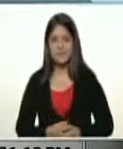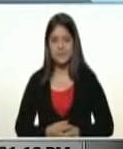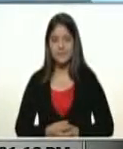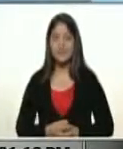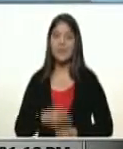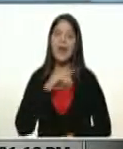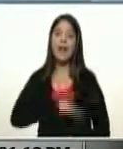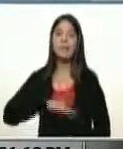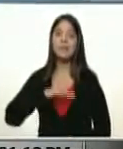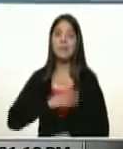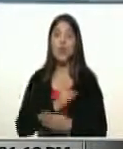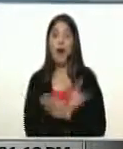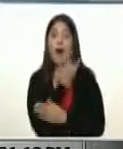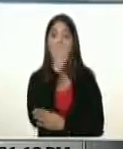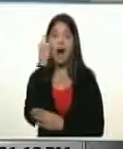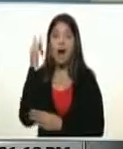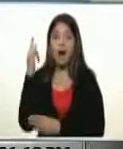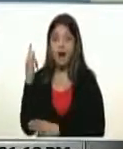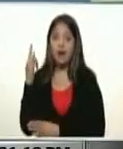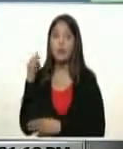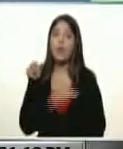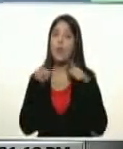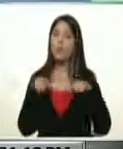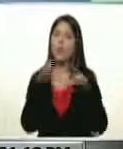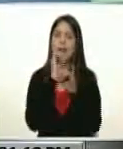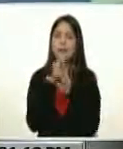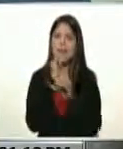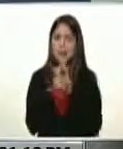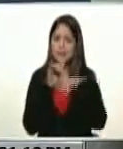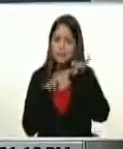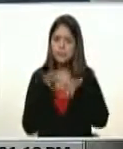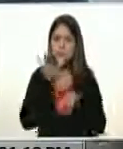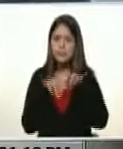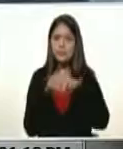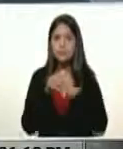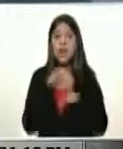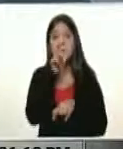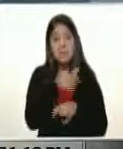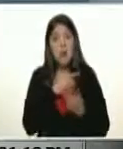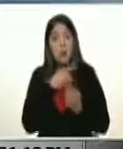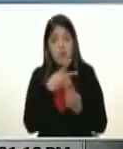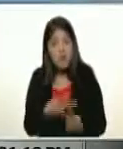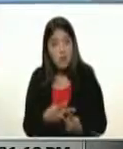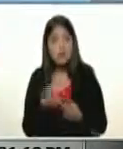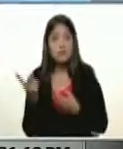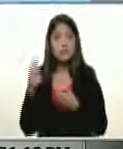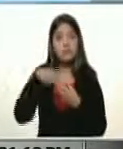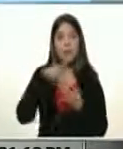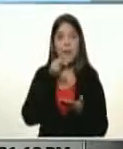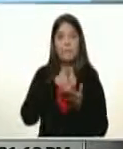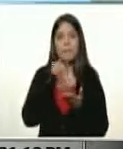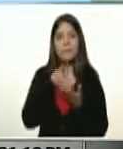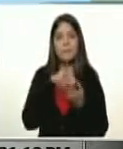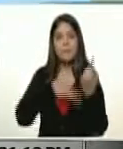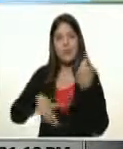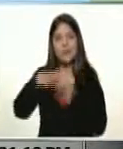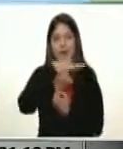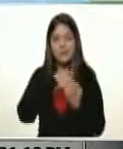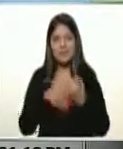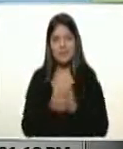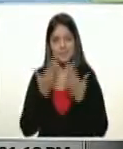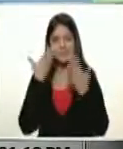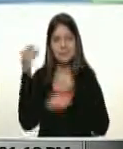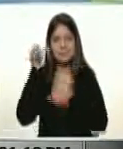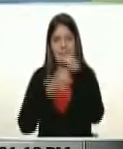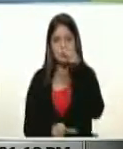La misión Árbol pone al servicio de todos un espacio en internet para acercarse como voluntarios a una nueva idea de participación ecológica. Enseguida les